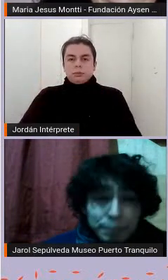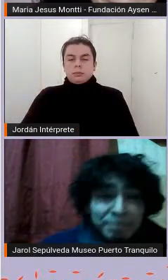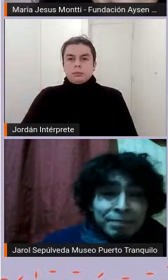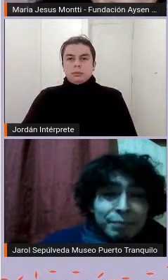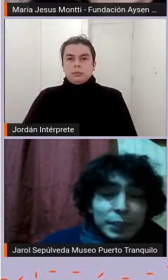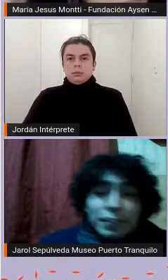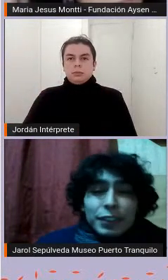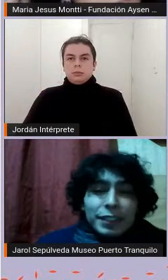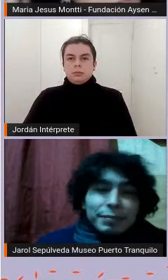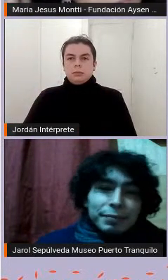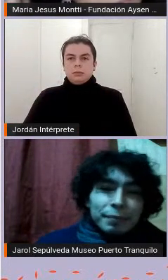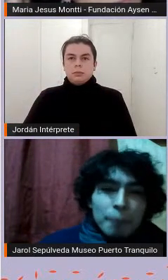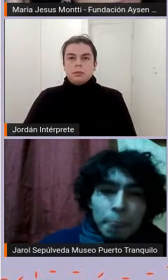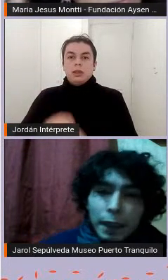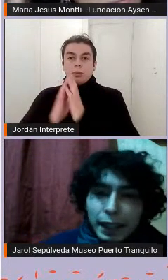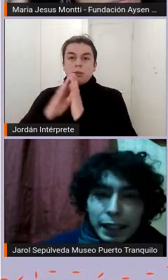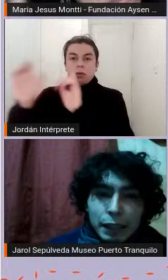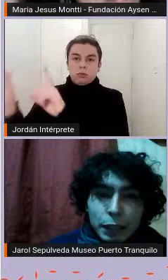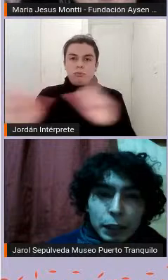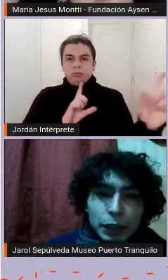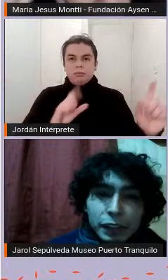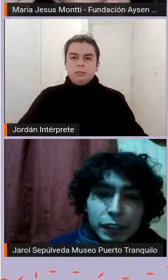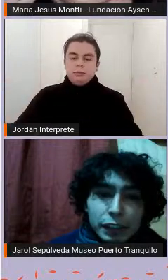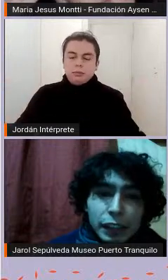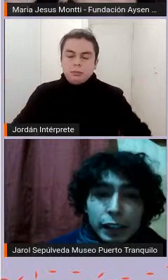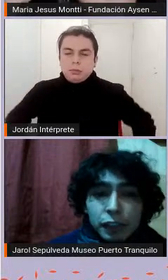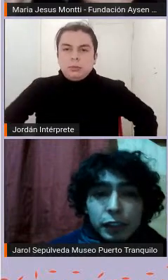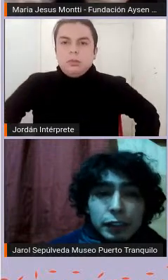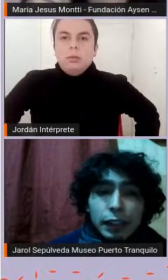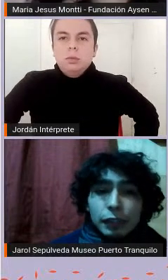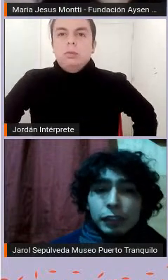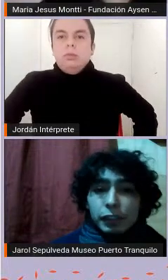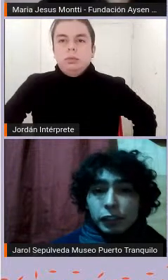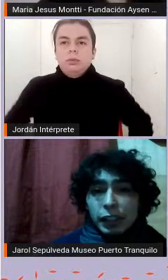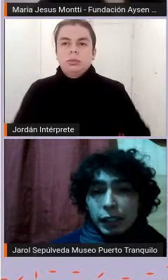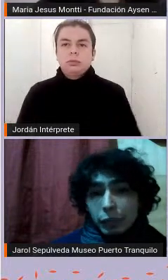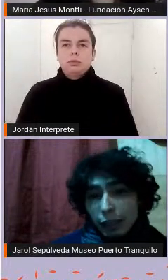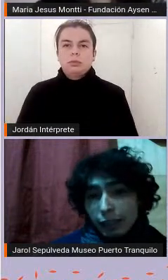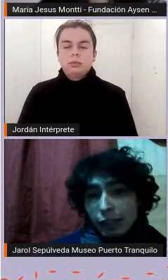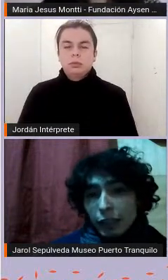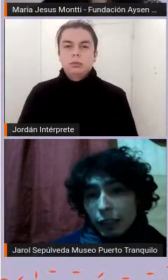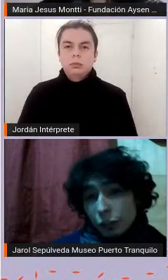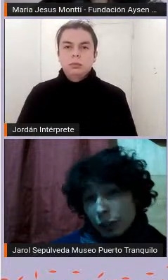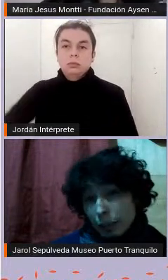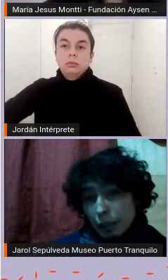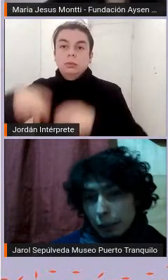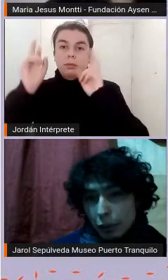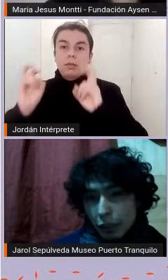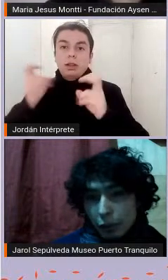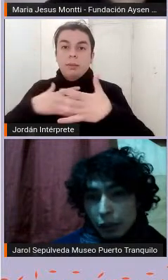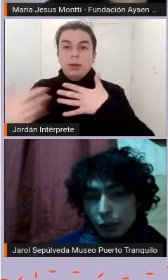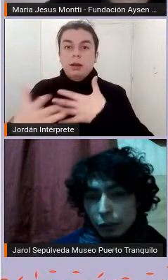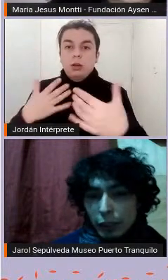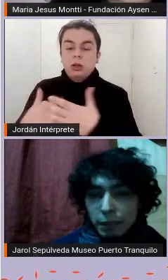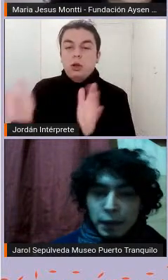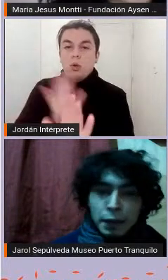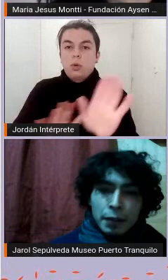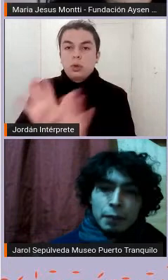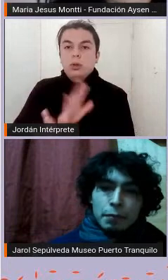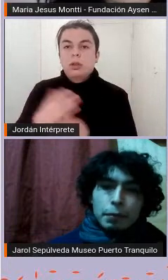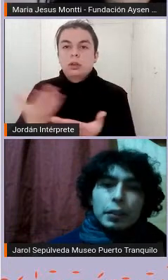Siguiente, por favor. Bueno, la relación entre la conservación de la naturaleza, valoración del patrimonio natural y